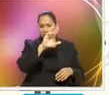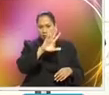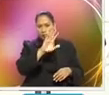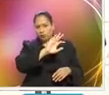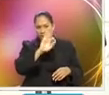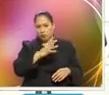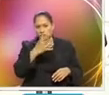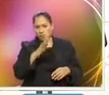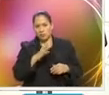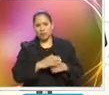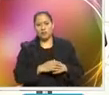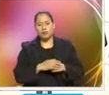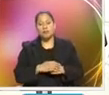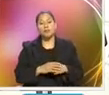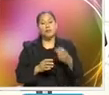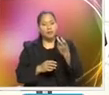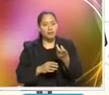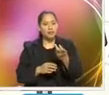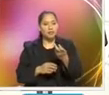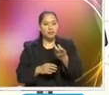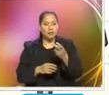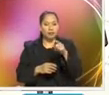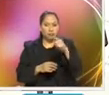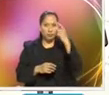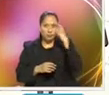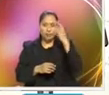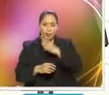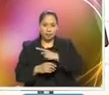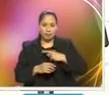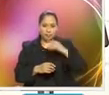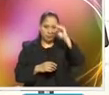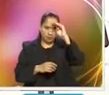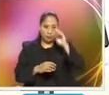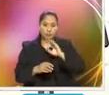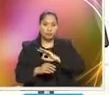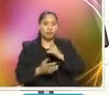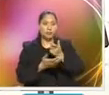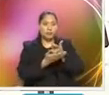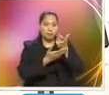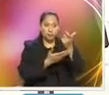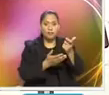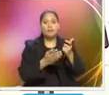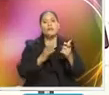3.75% más o menos, ¿no? Entonces, esas son las cosas que tienen que ustedes considerar. Pueden invertir también en